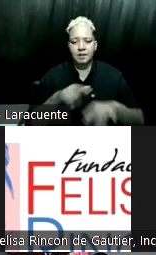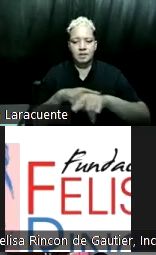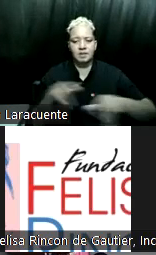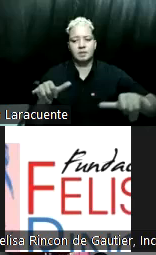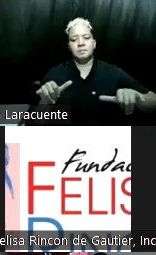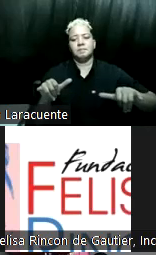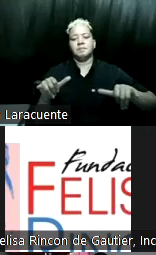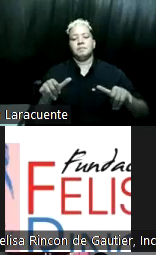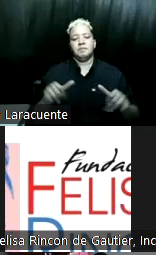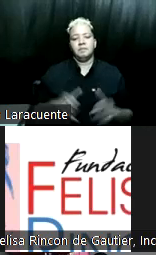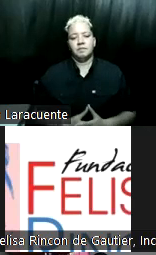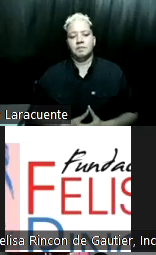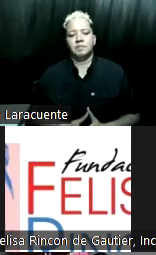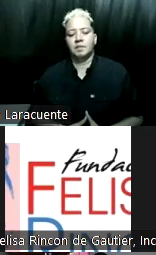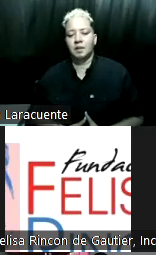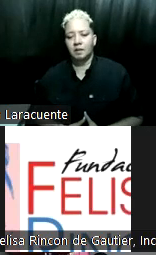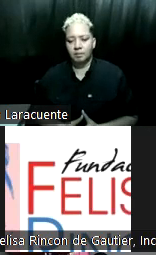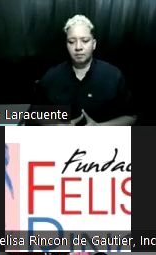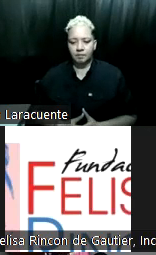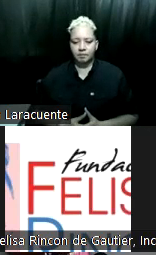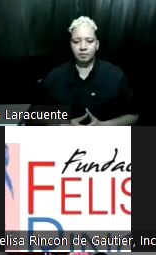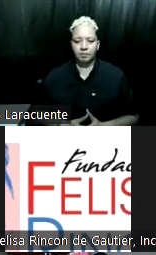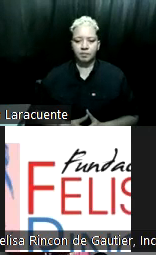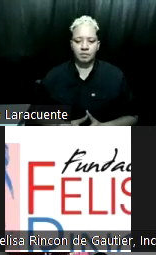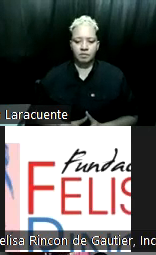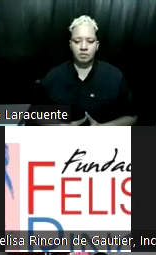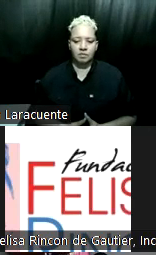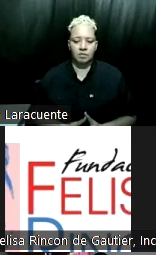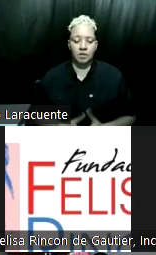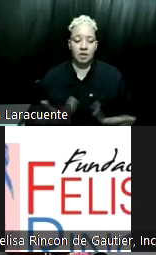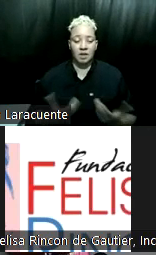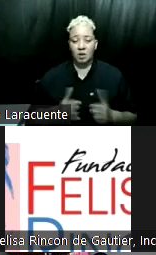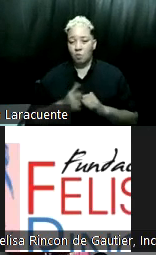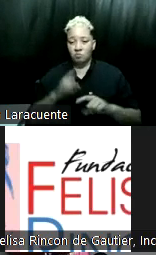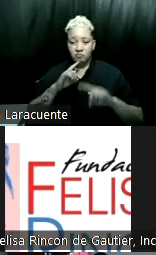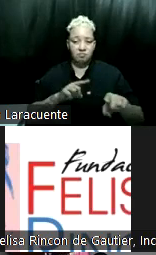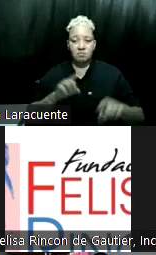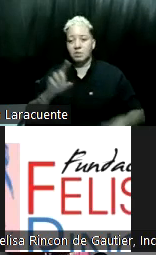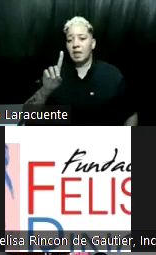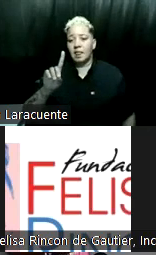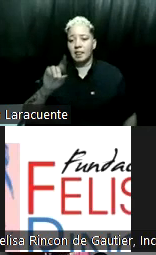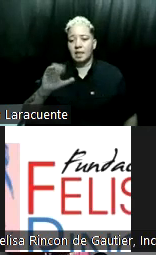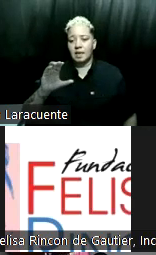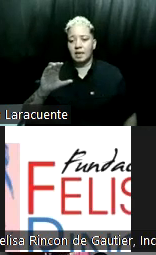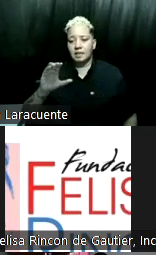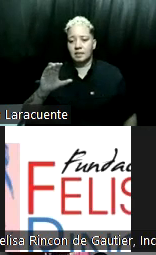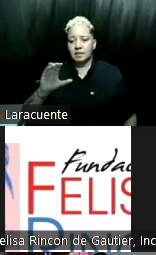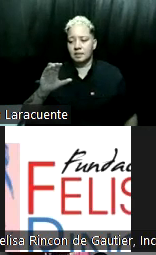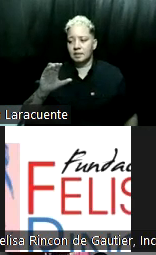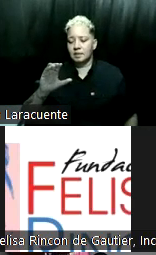pues se le catalogaba un poco como un dictador, ¿verdad? Y su historia es